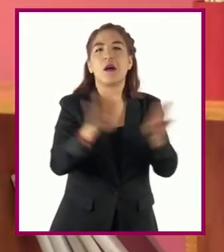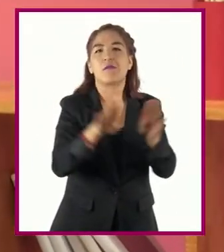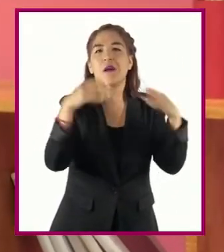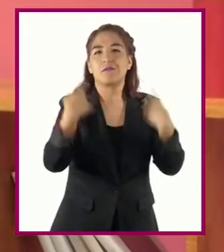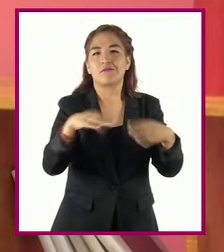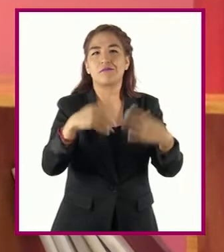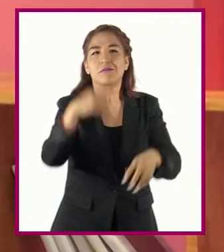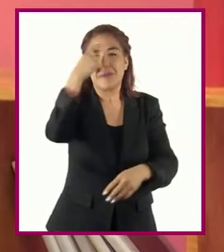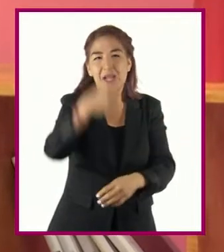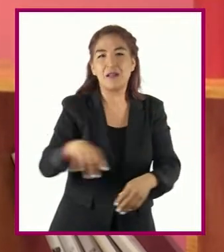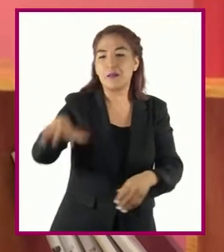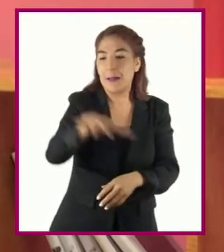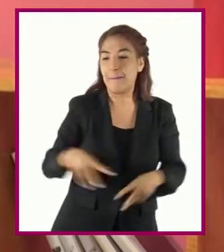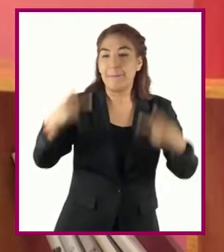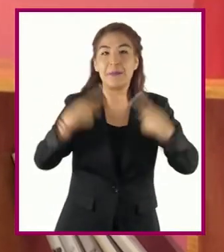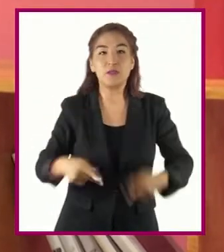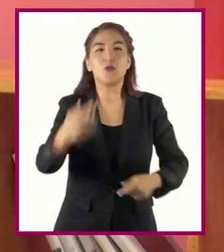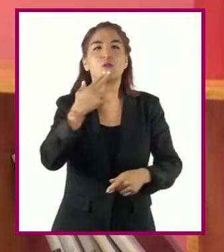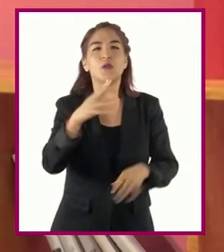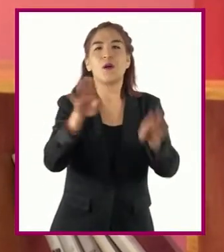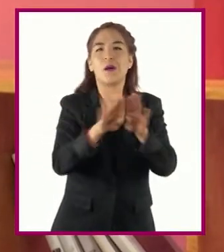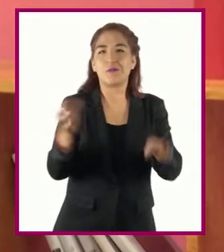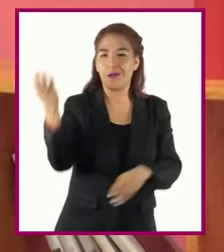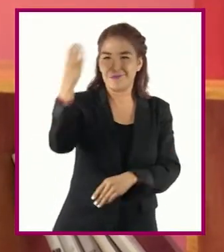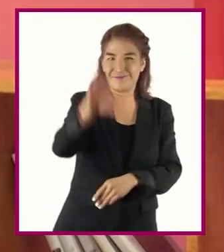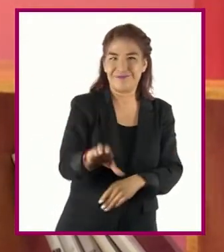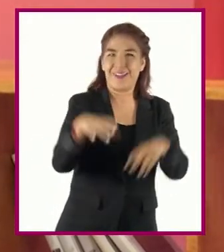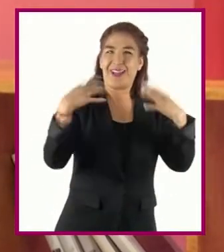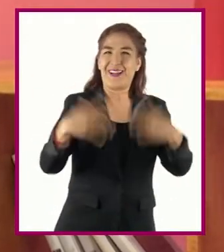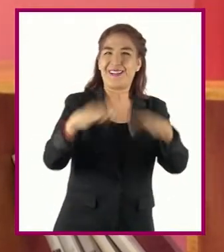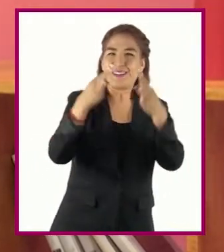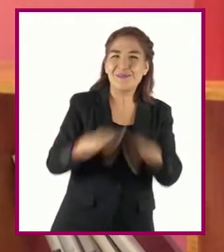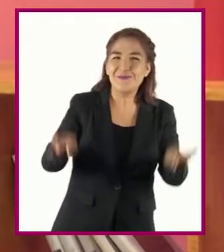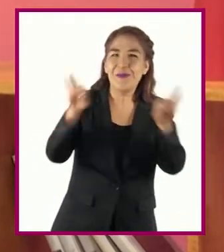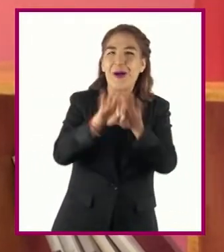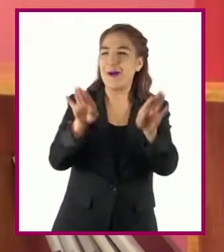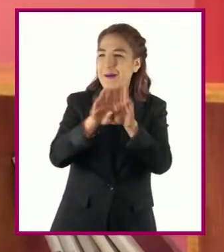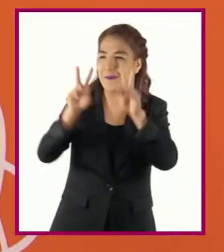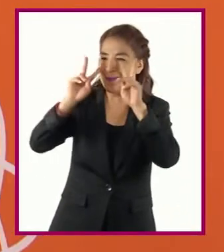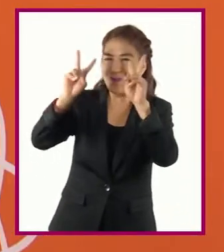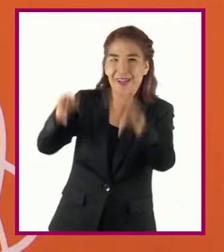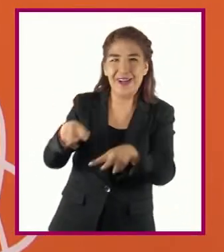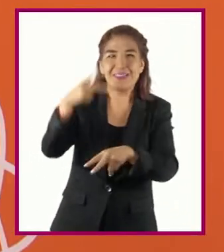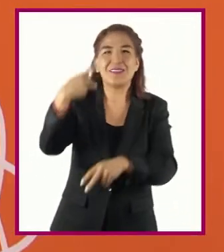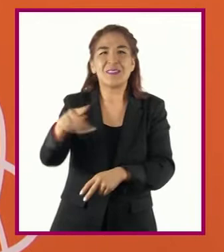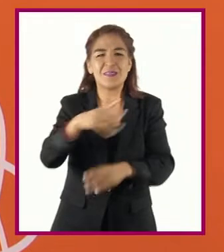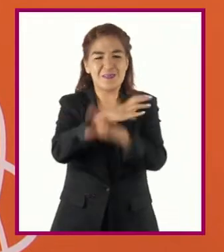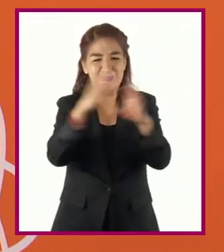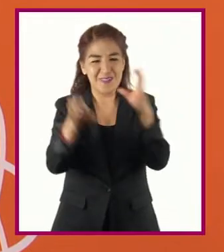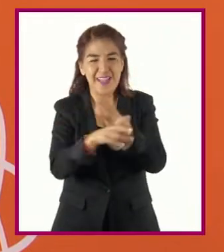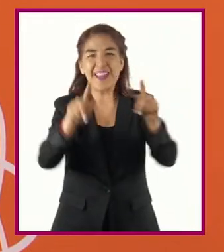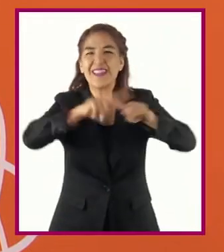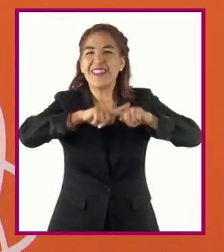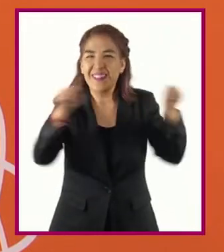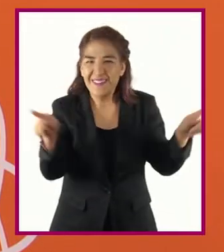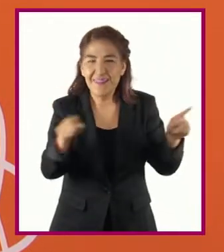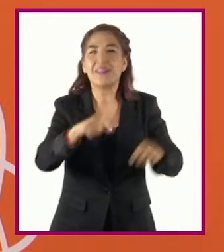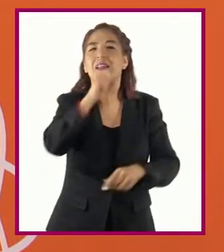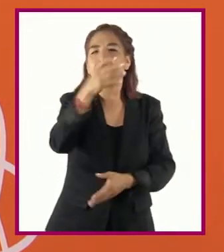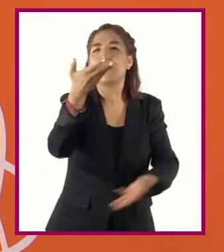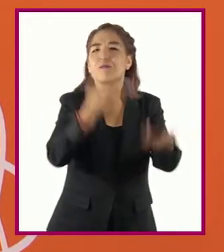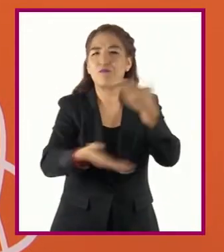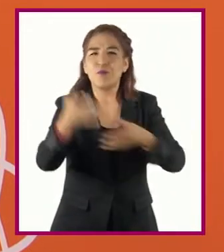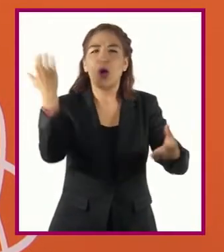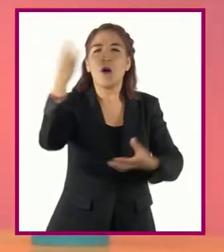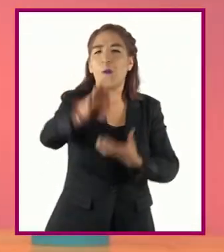autenticidad a las personas que lo utilizan, pues transforma la manera de ver las cosas y compartirlas,